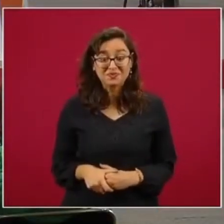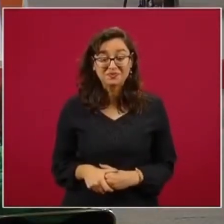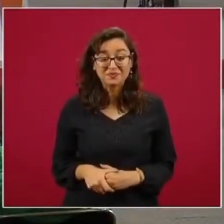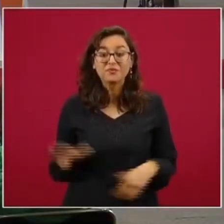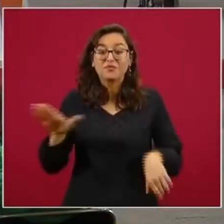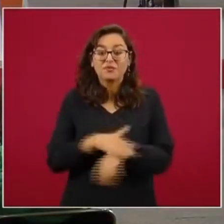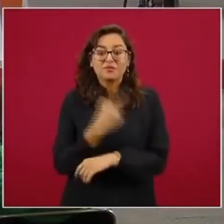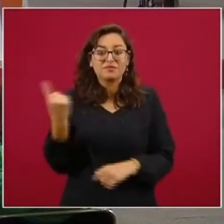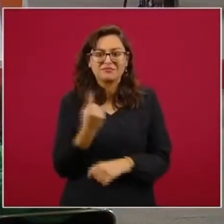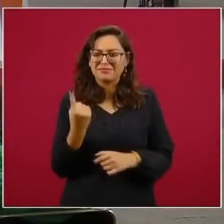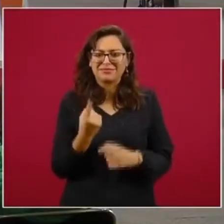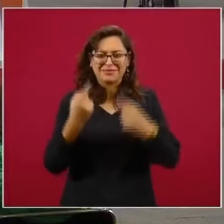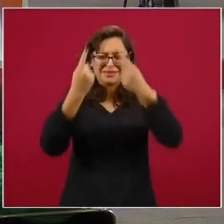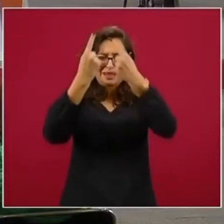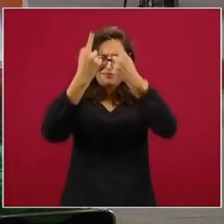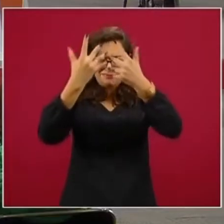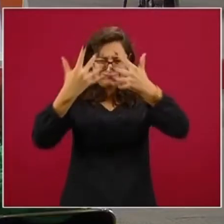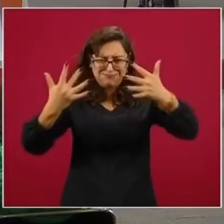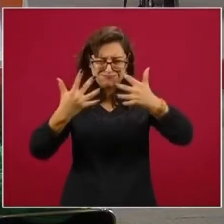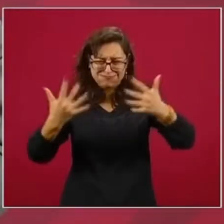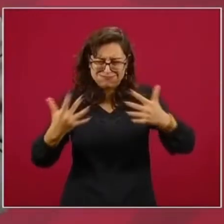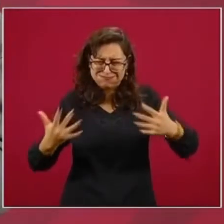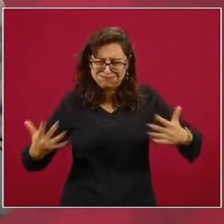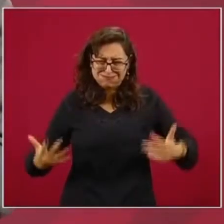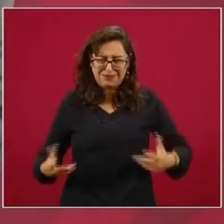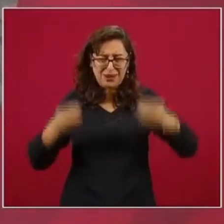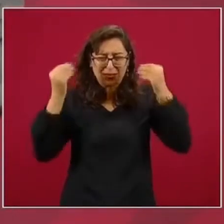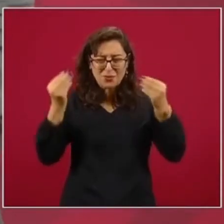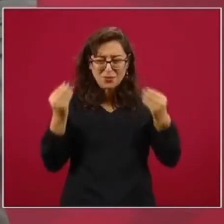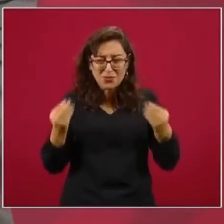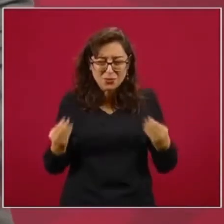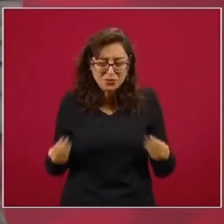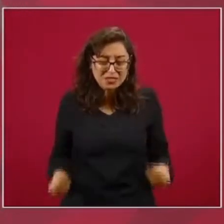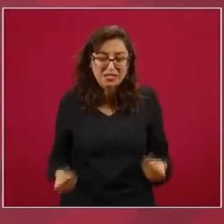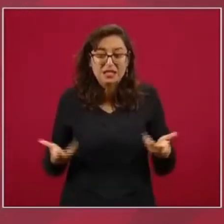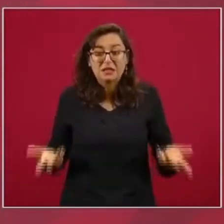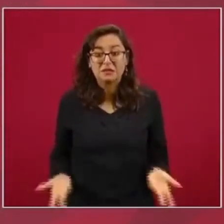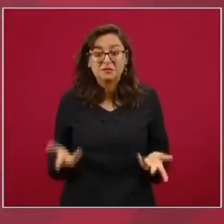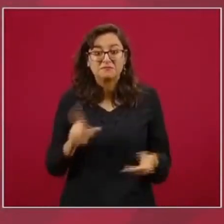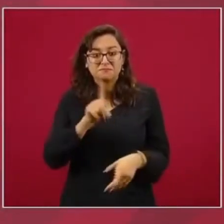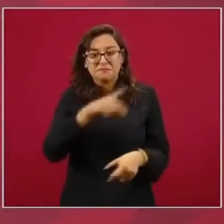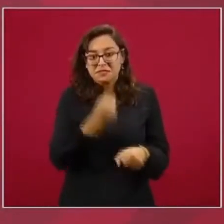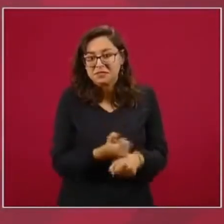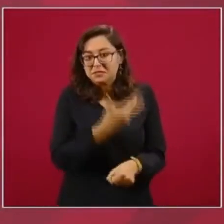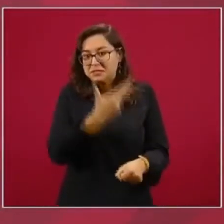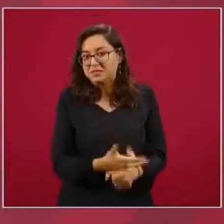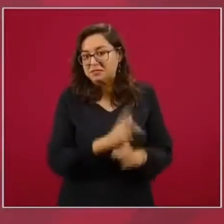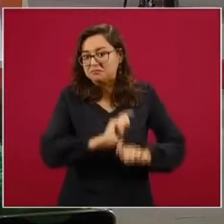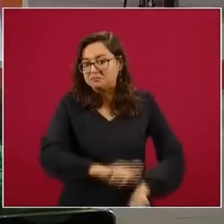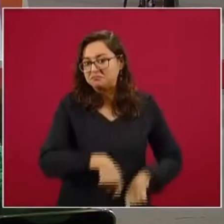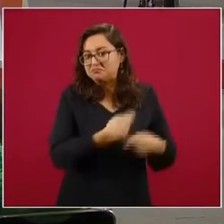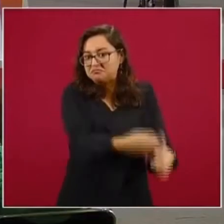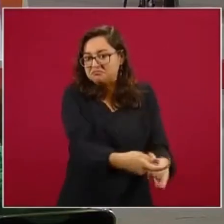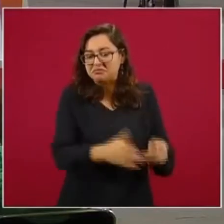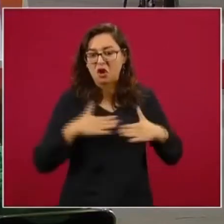¿Por qué? Porque son estructuras y le doy la confianza al secretario